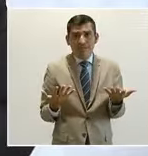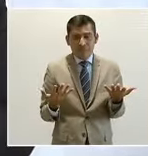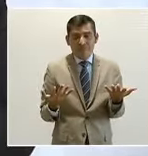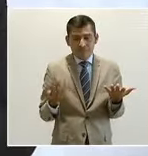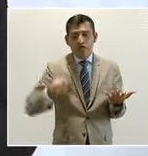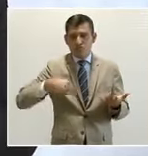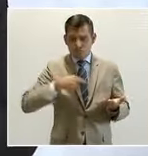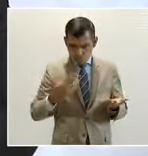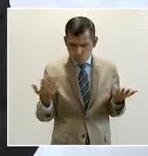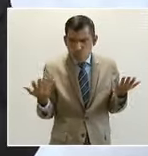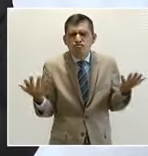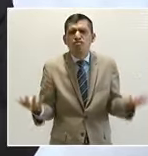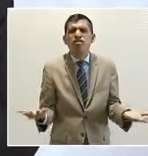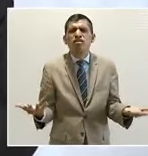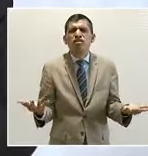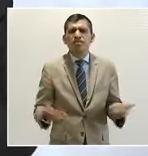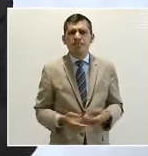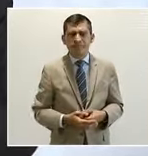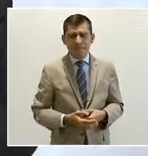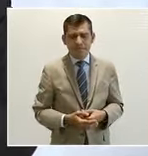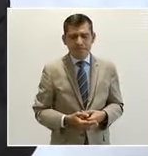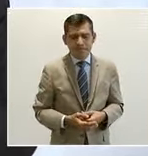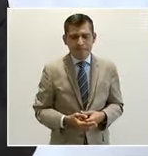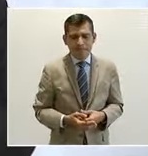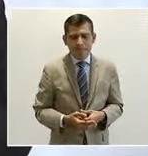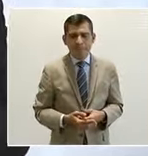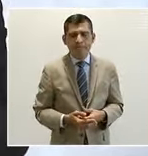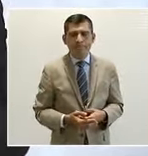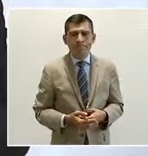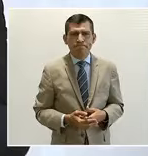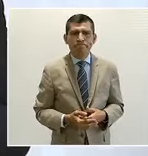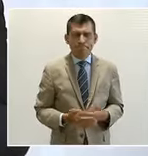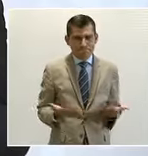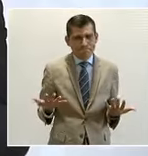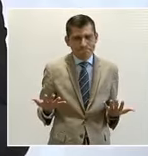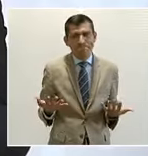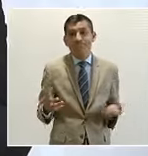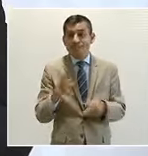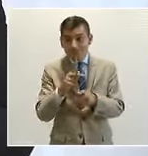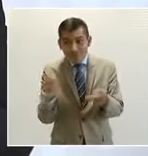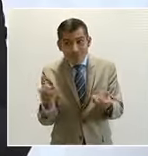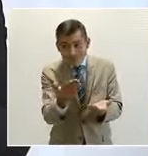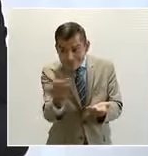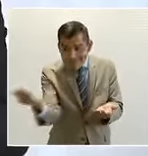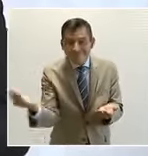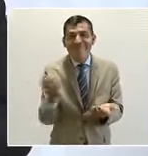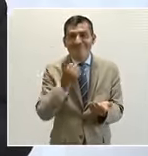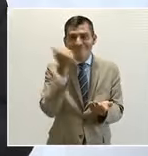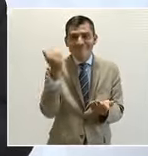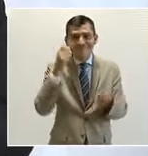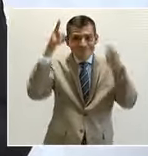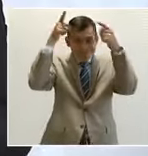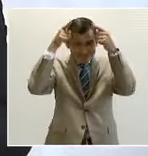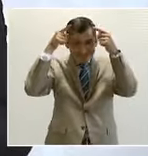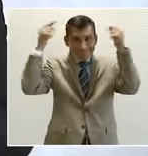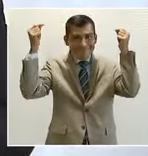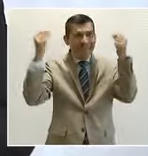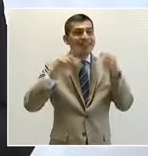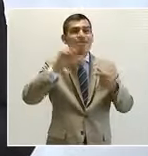vamos a que todos ustedes terminando tengan trabajo